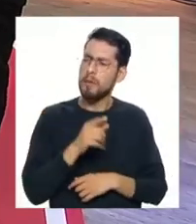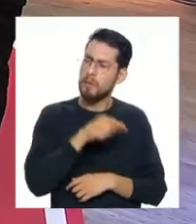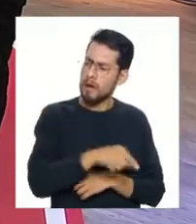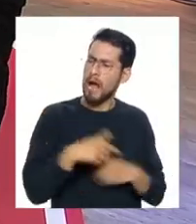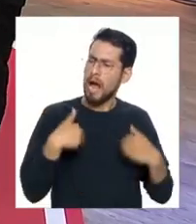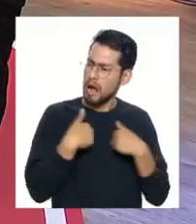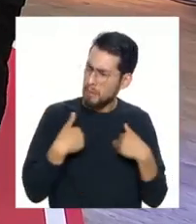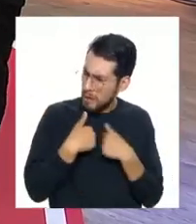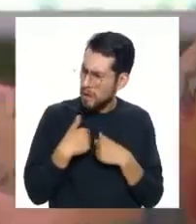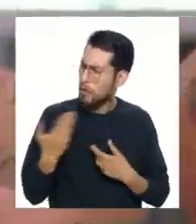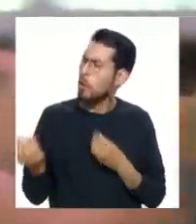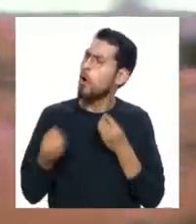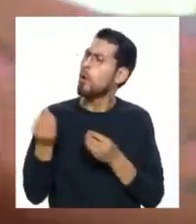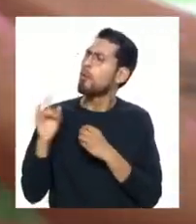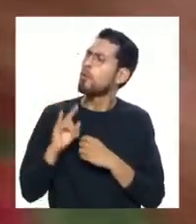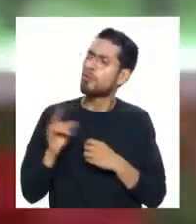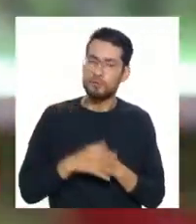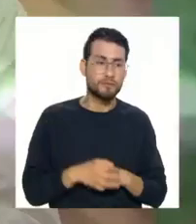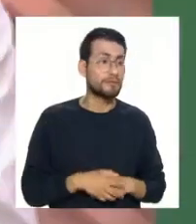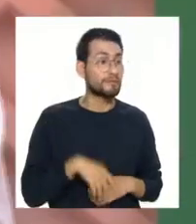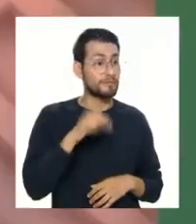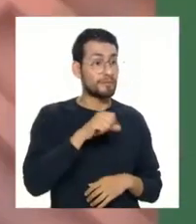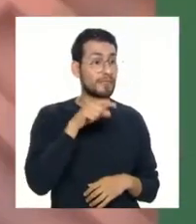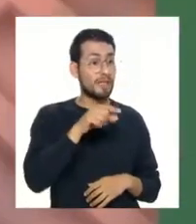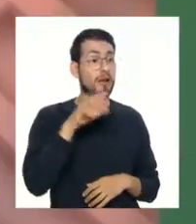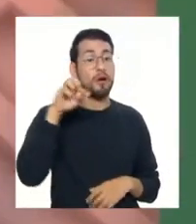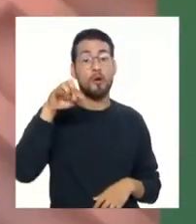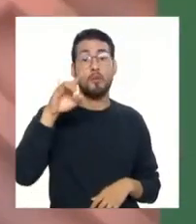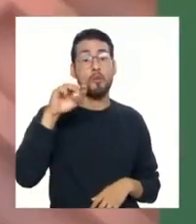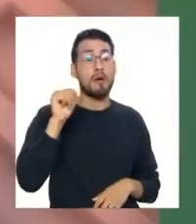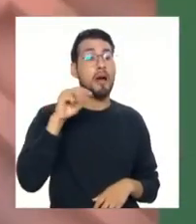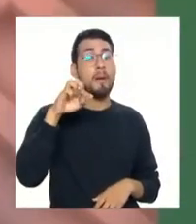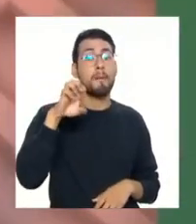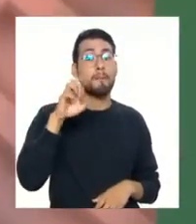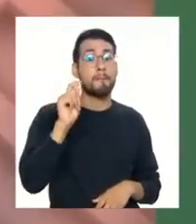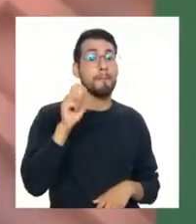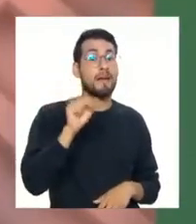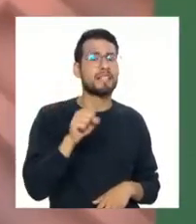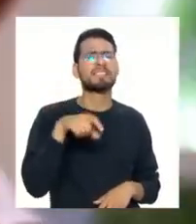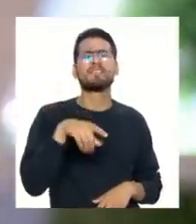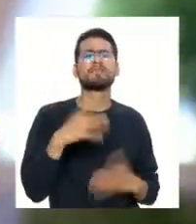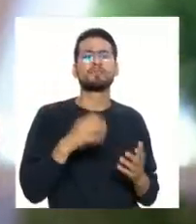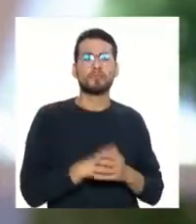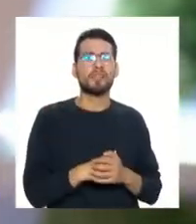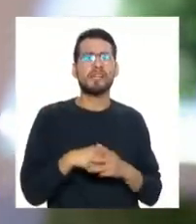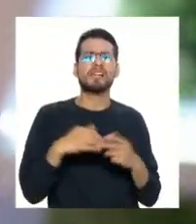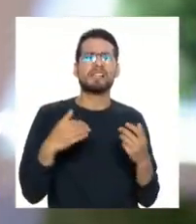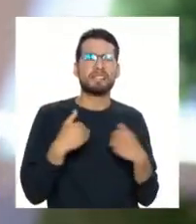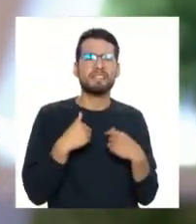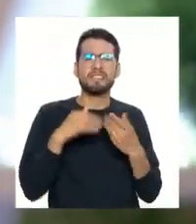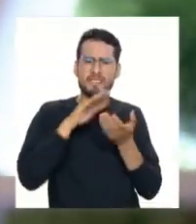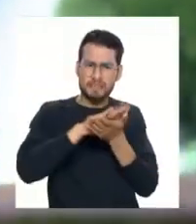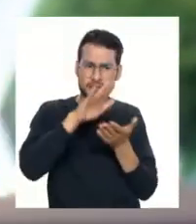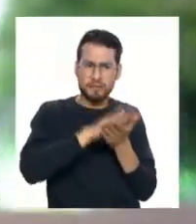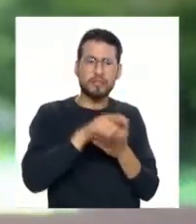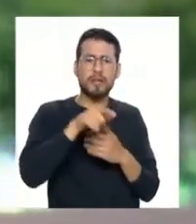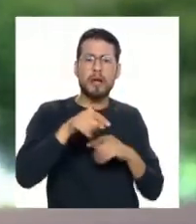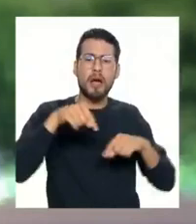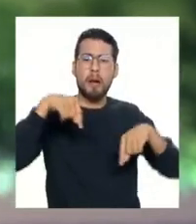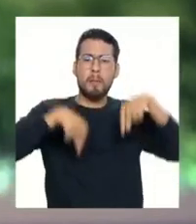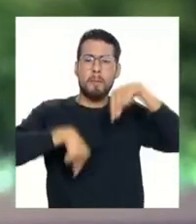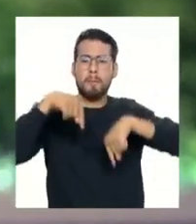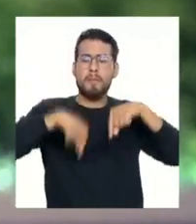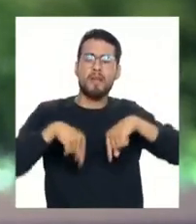utilizar? Mira, te explico un poquito. Sí, por favor. Es el Cumanat Pets. Es un desinfectante, un antibacterial que se aplica a las patitas de